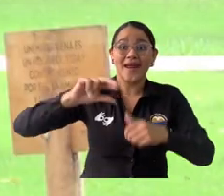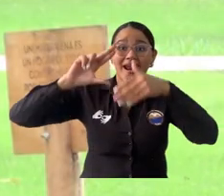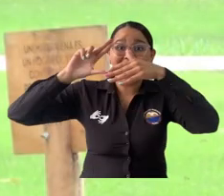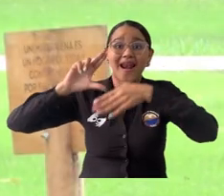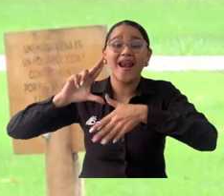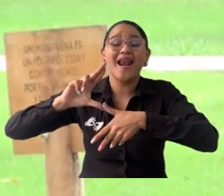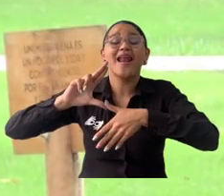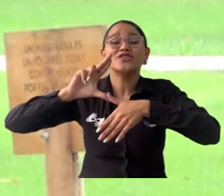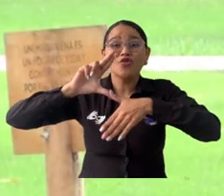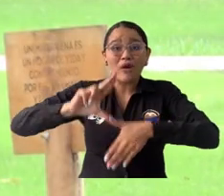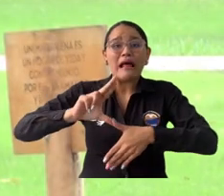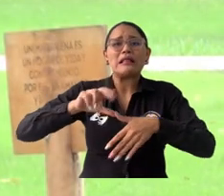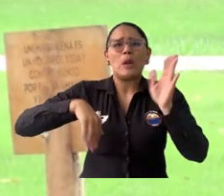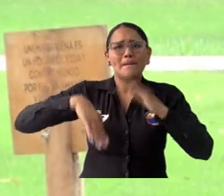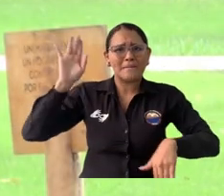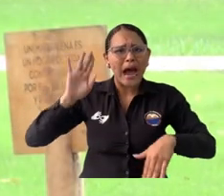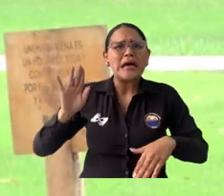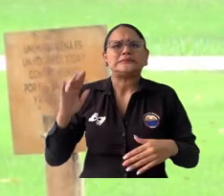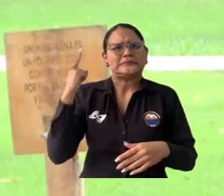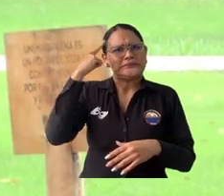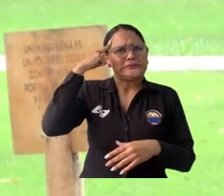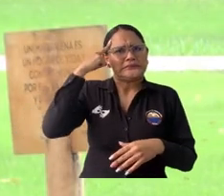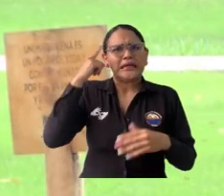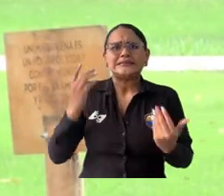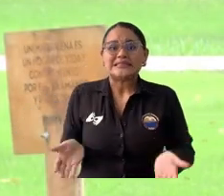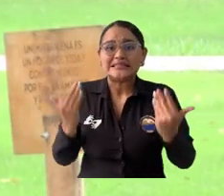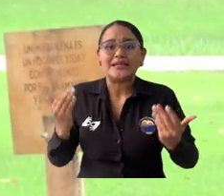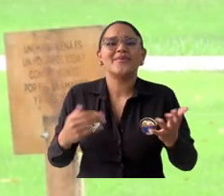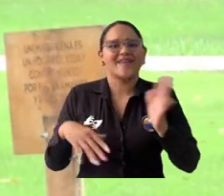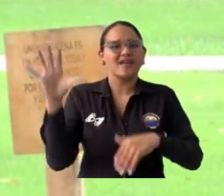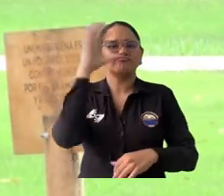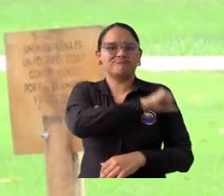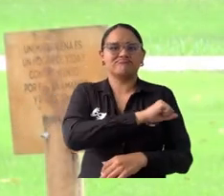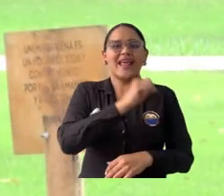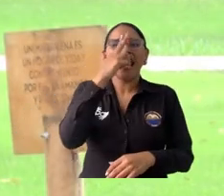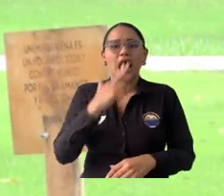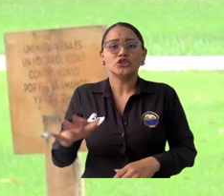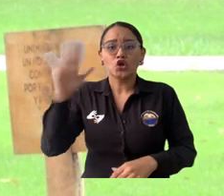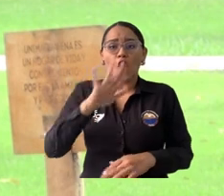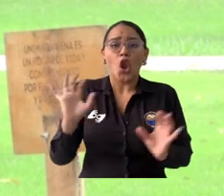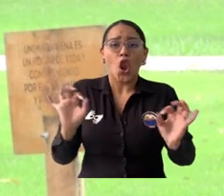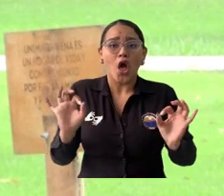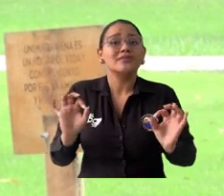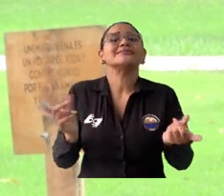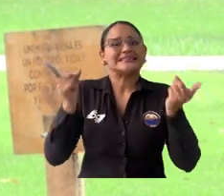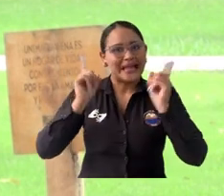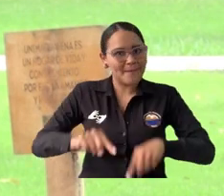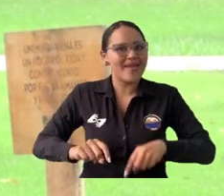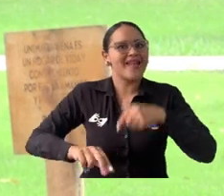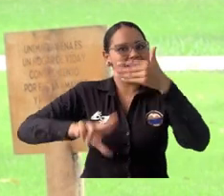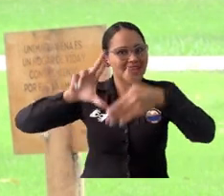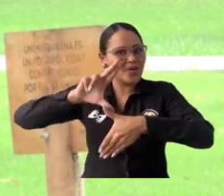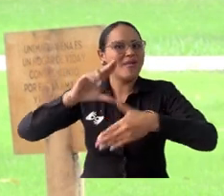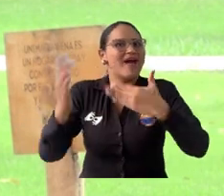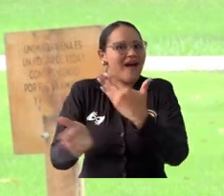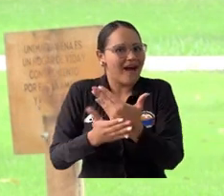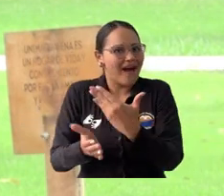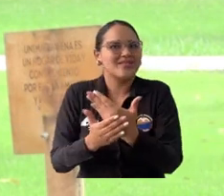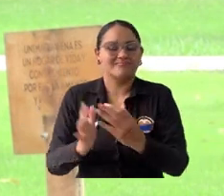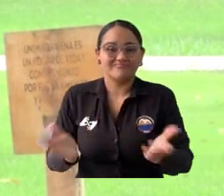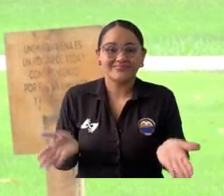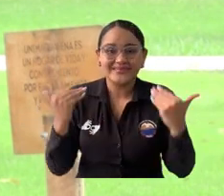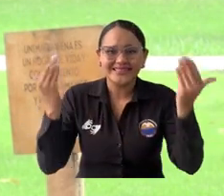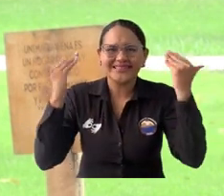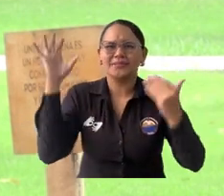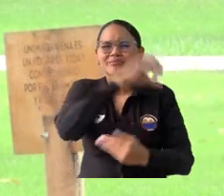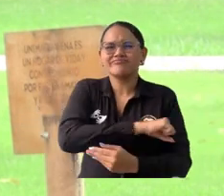por ser la primera en Latinoamérica ya no solo Tenemos que hablar del contexto nacional sino del contexto latinoamericano y creo que